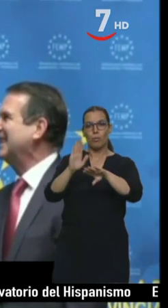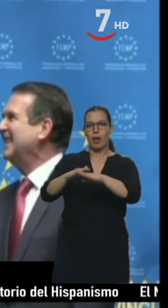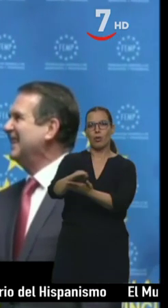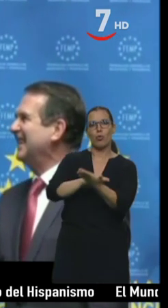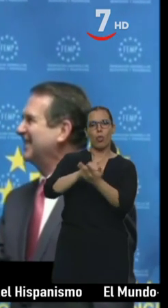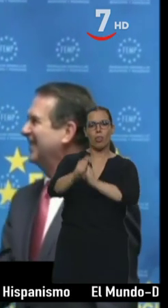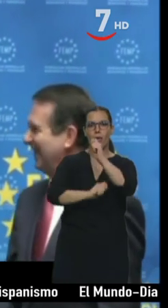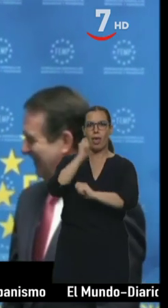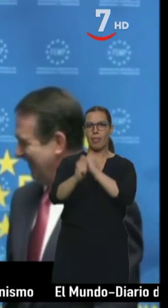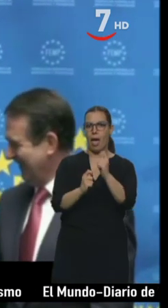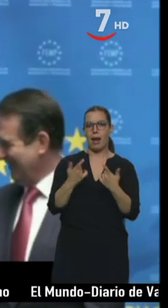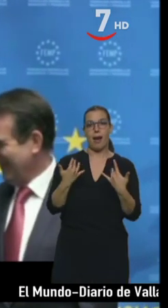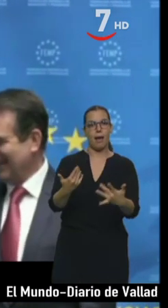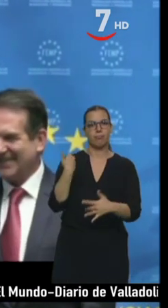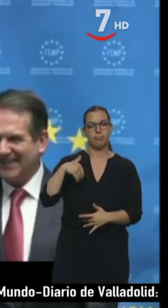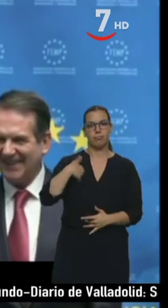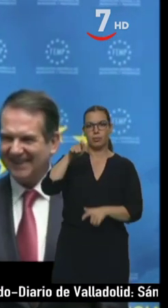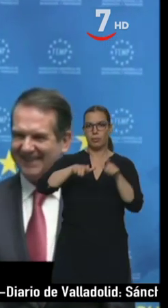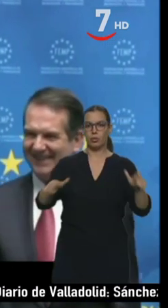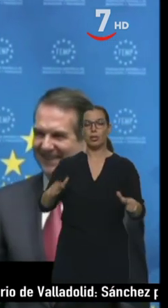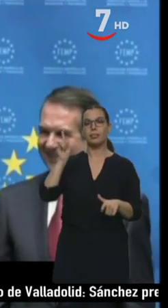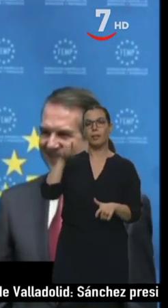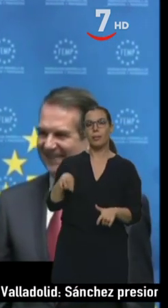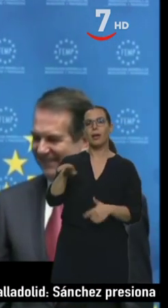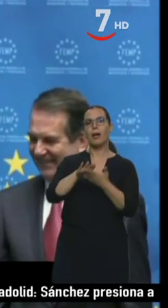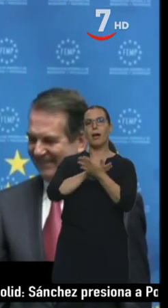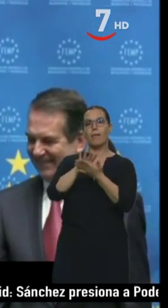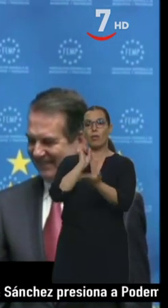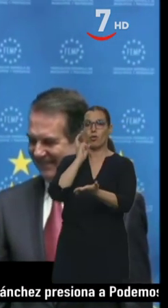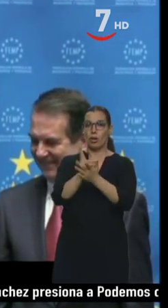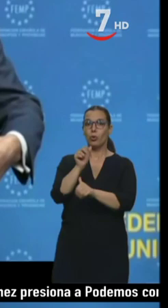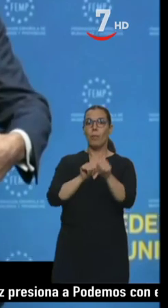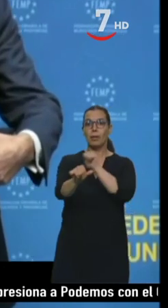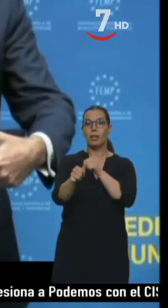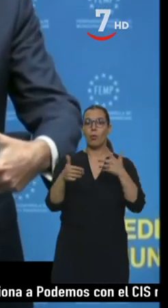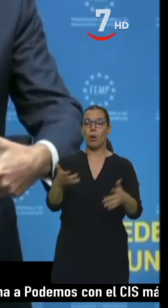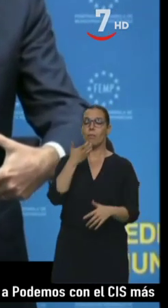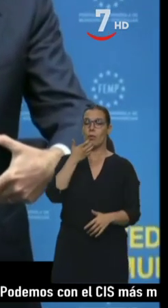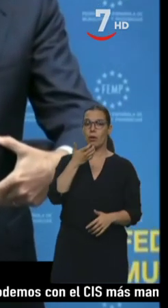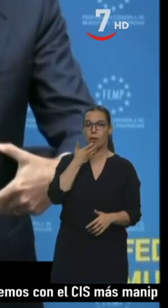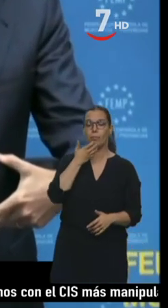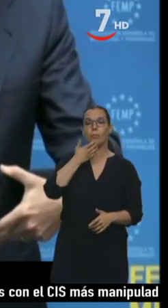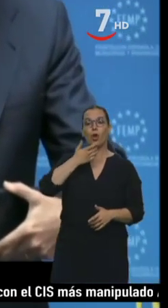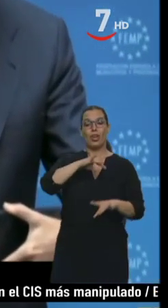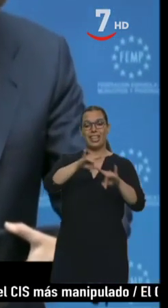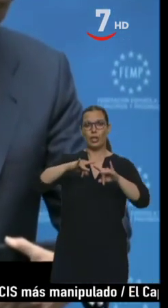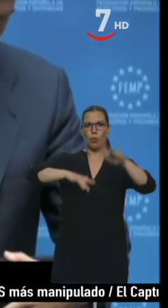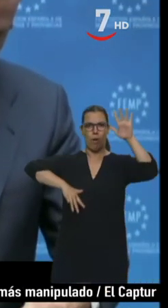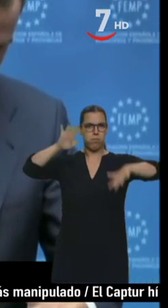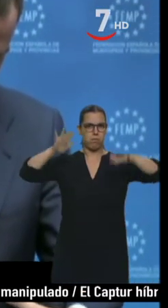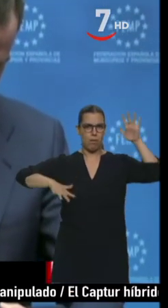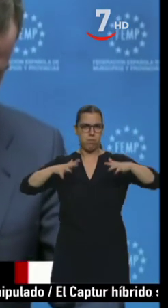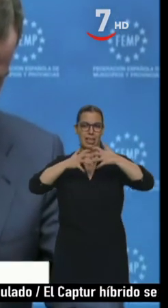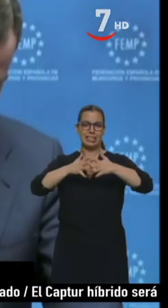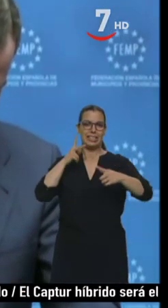los ciudadanos. También ha repasado algunos de los retos que tiene por delante, como la lucha contra los desequilibrios territoriales o la